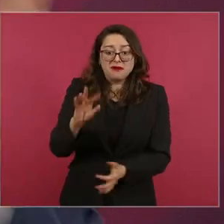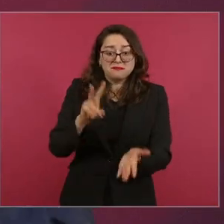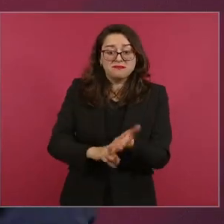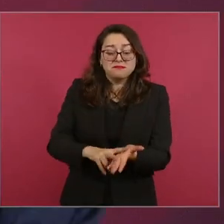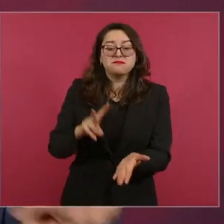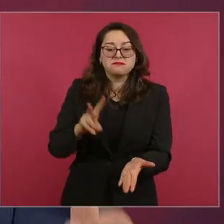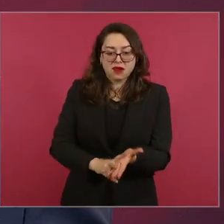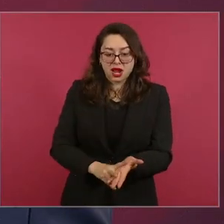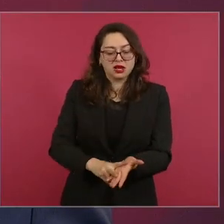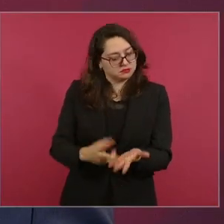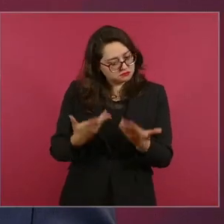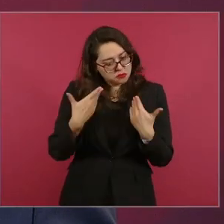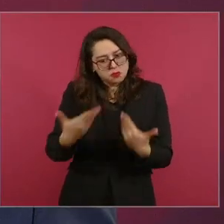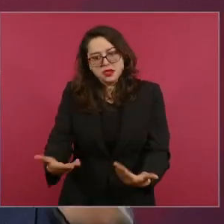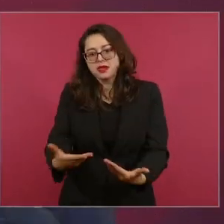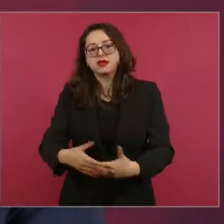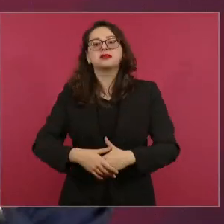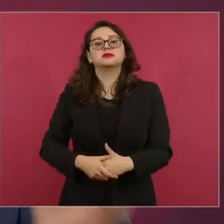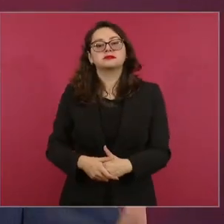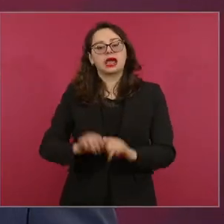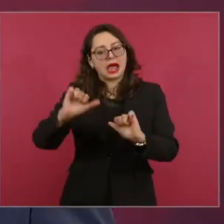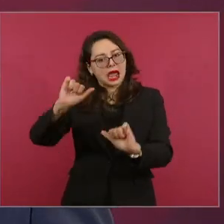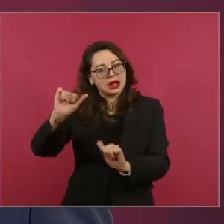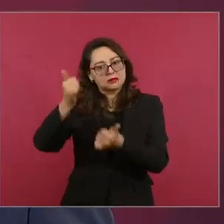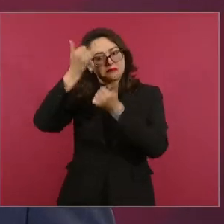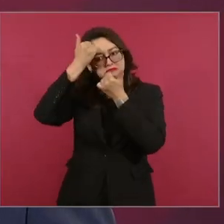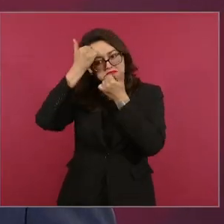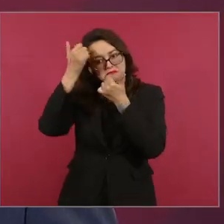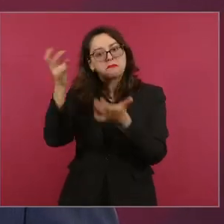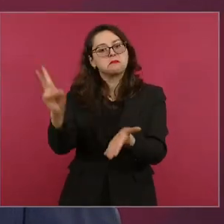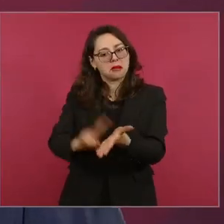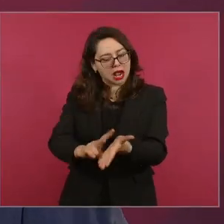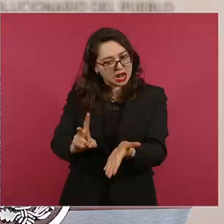y son reconocidos por haber cambiado.